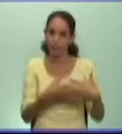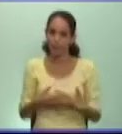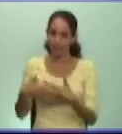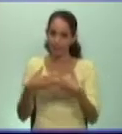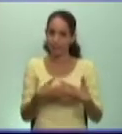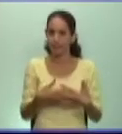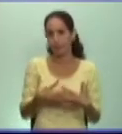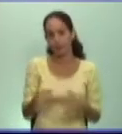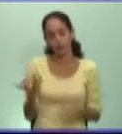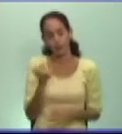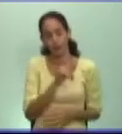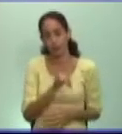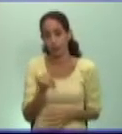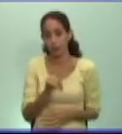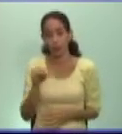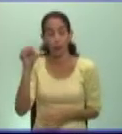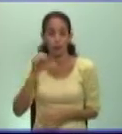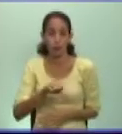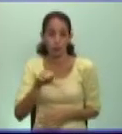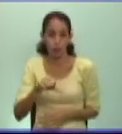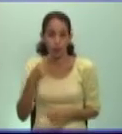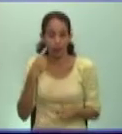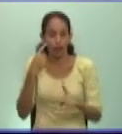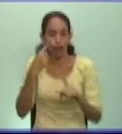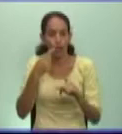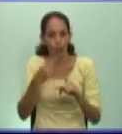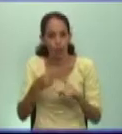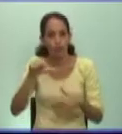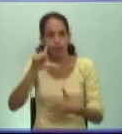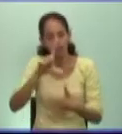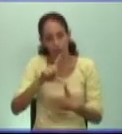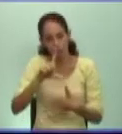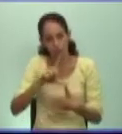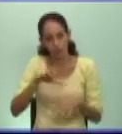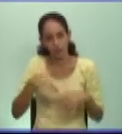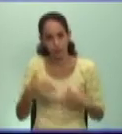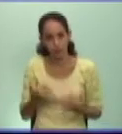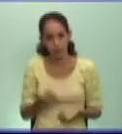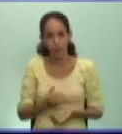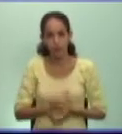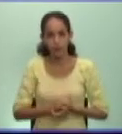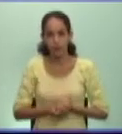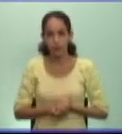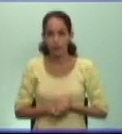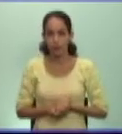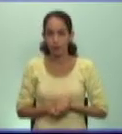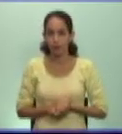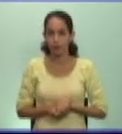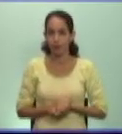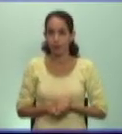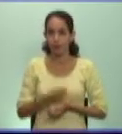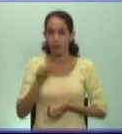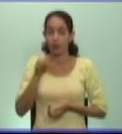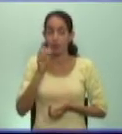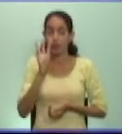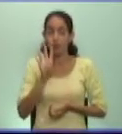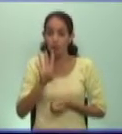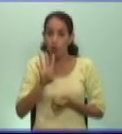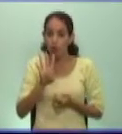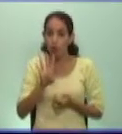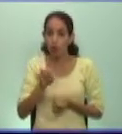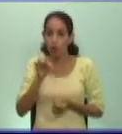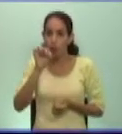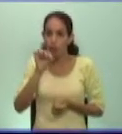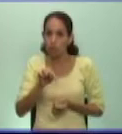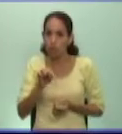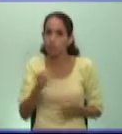vínculos con la América Latina y sus objetivos bien definidos. Fueron 4 líneas que trabajamos. En la clase de hoy vamos a respetar esas